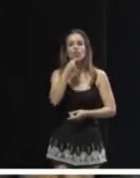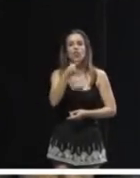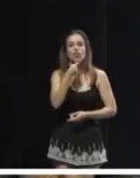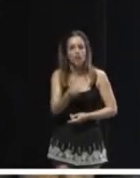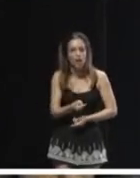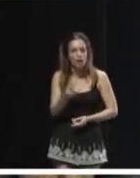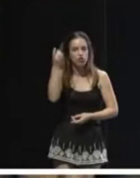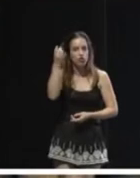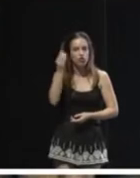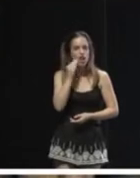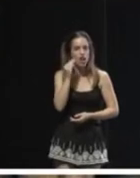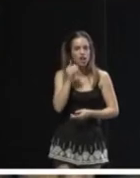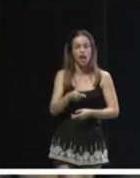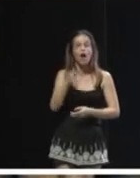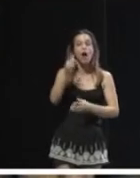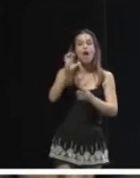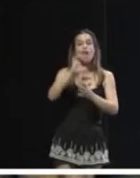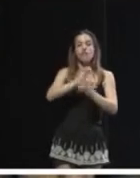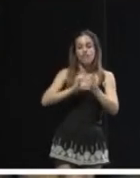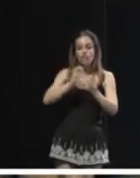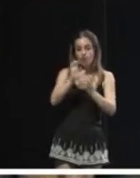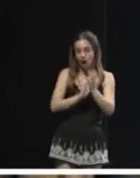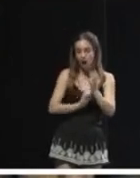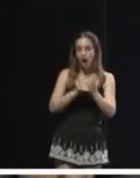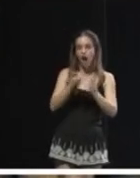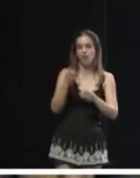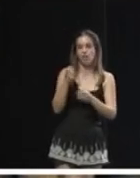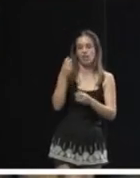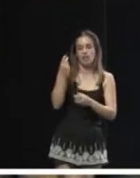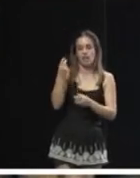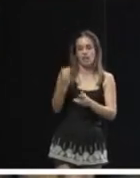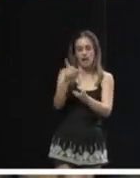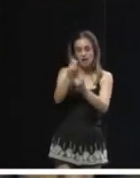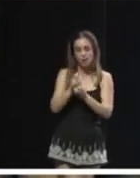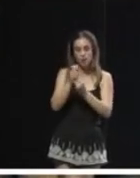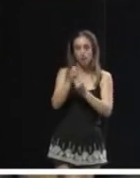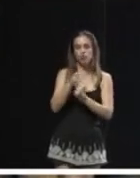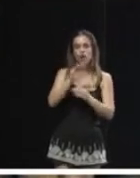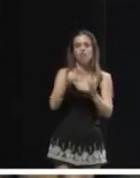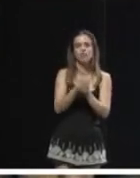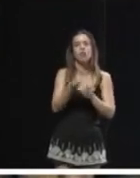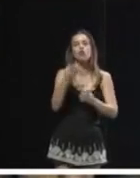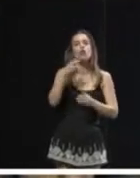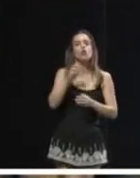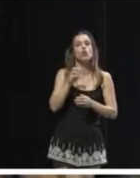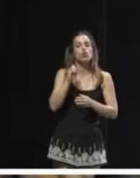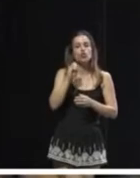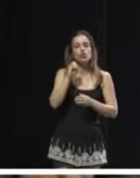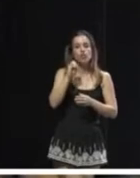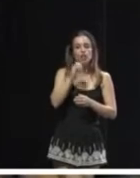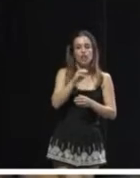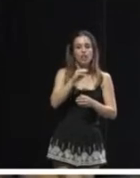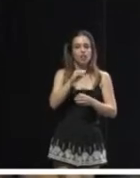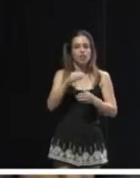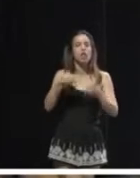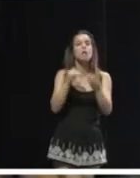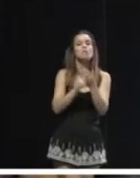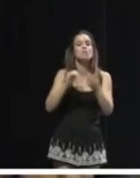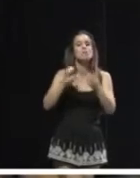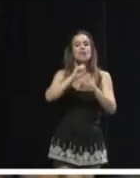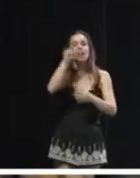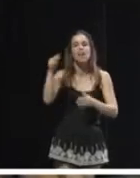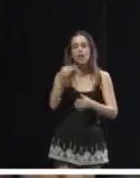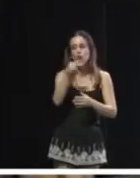las rentas salariales hasta 40.000 euros. Eso no aparece en su programa electoral. Los únicos que hemos bajado